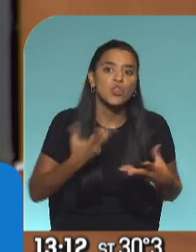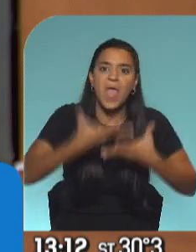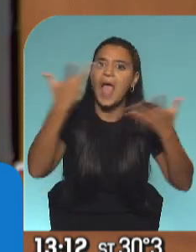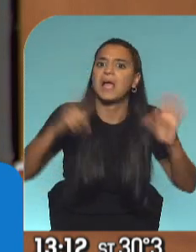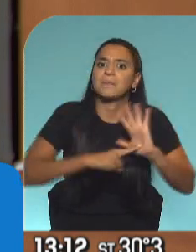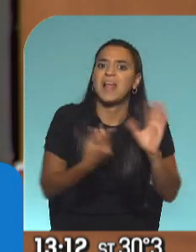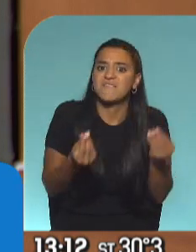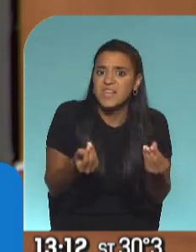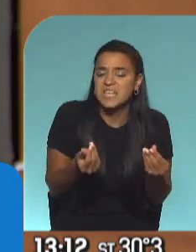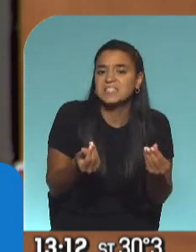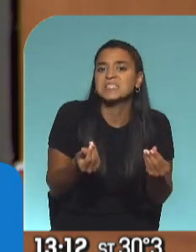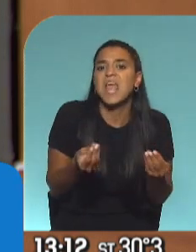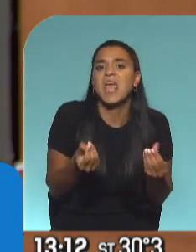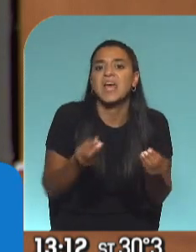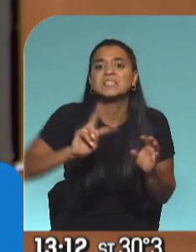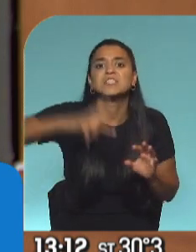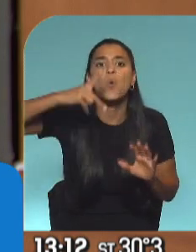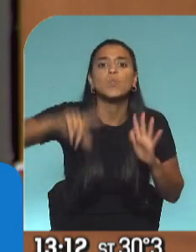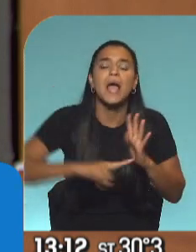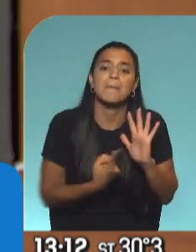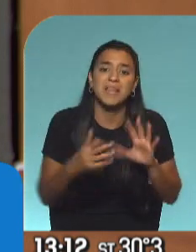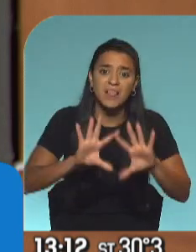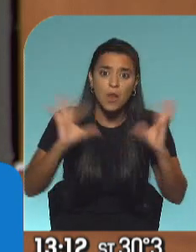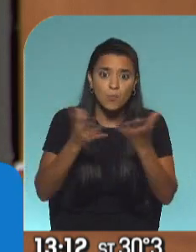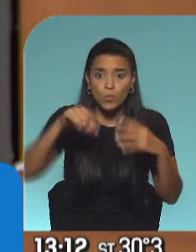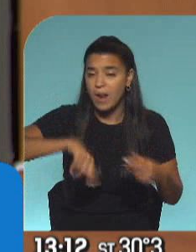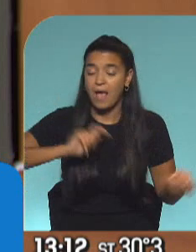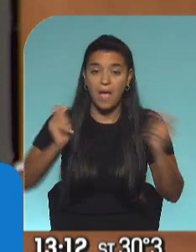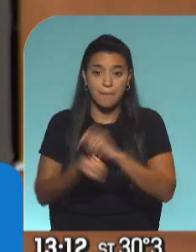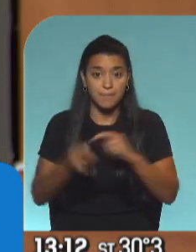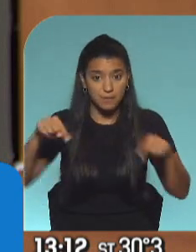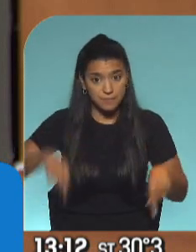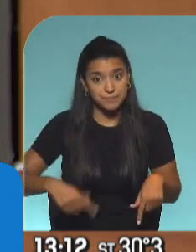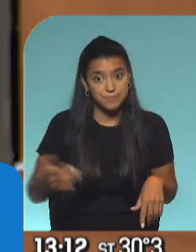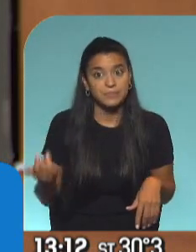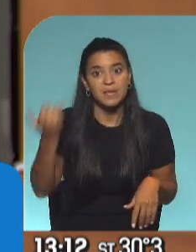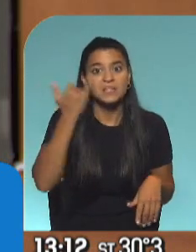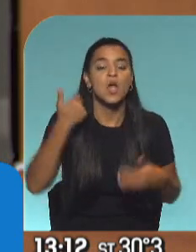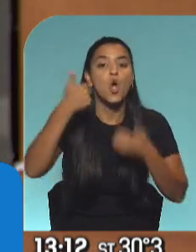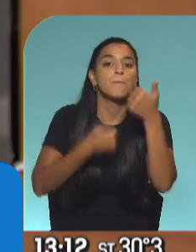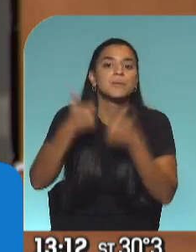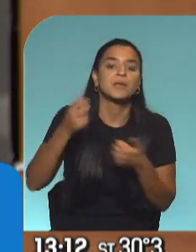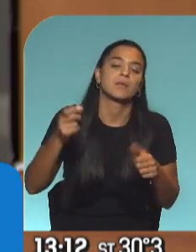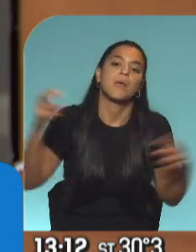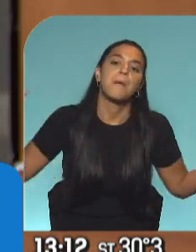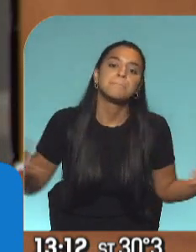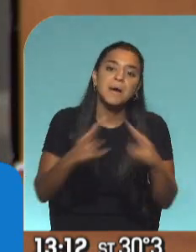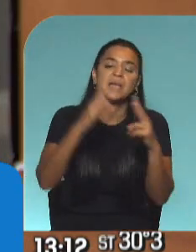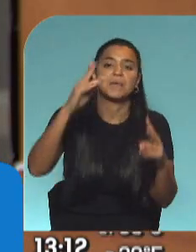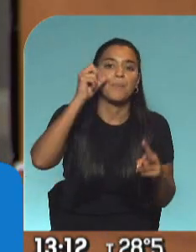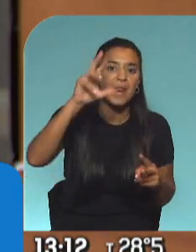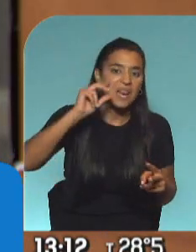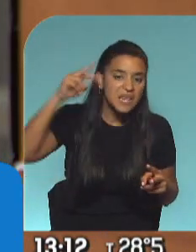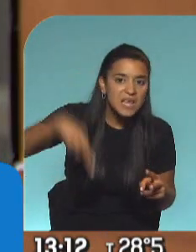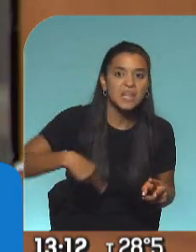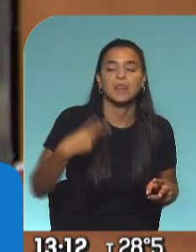capital financiera, como segunda capital financiera del mundo. Eso podría, ya se están compitiendo París, Berlín, Hamburgo, no sé qué, el